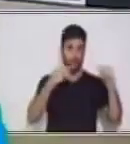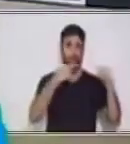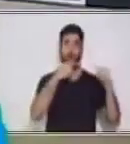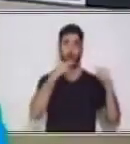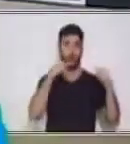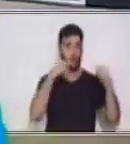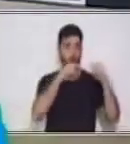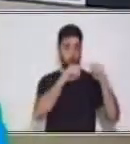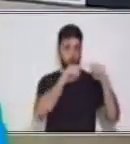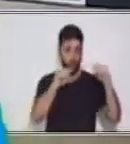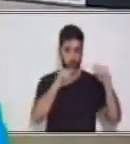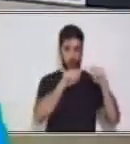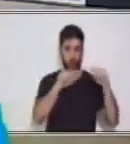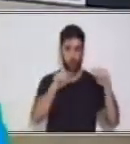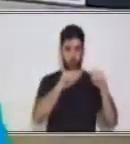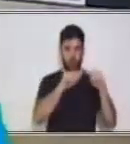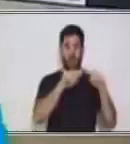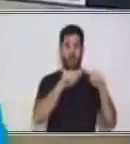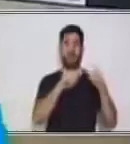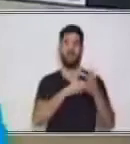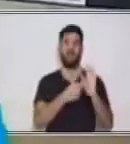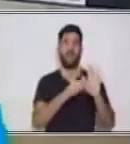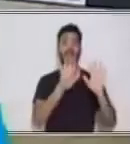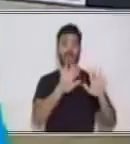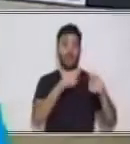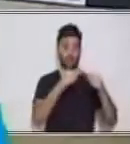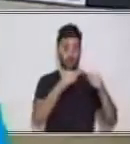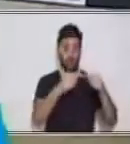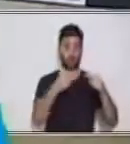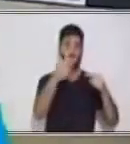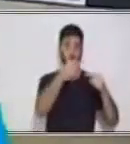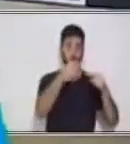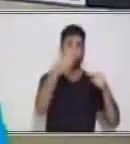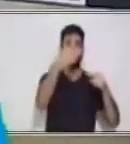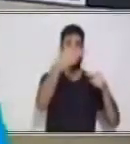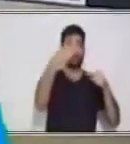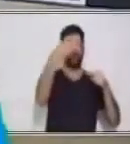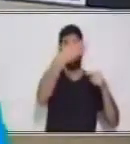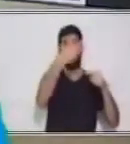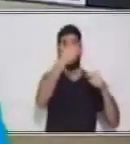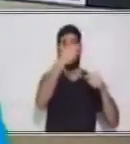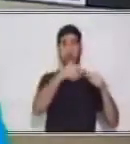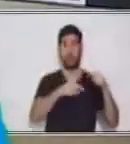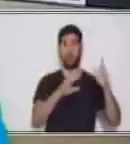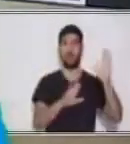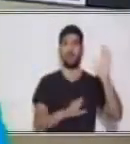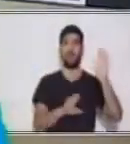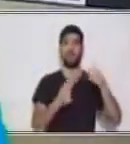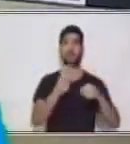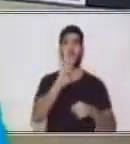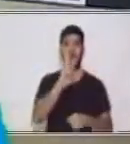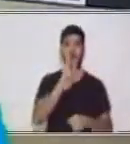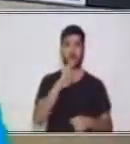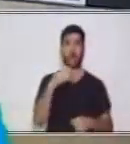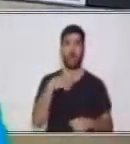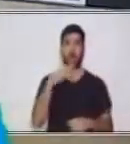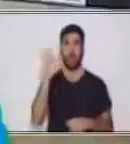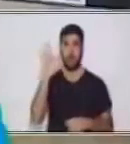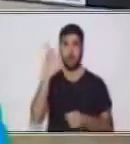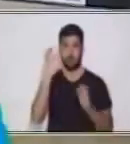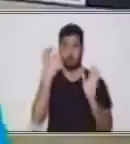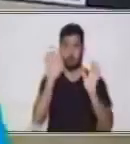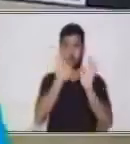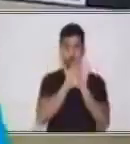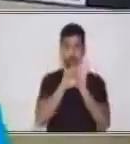temperatura está a 13 grados. Quiere decir que así está el 10, 11, 12, 13. Coloco un puntito que